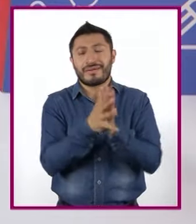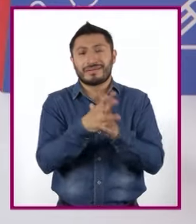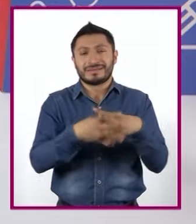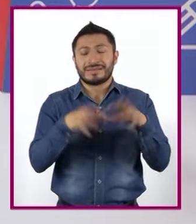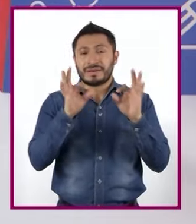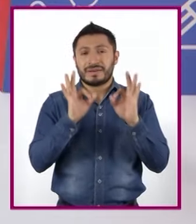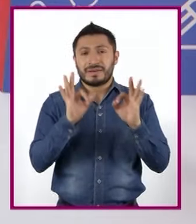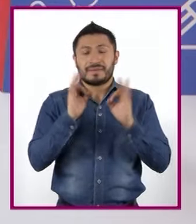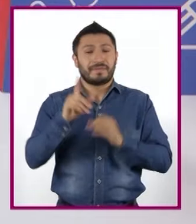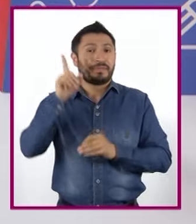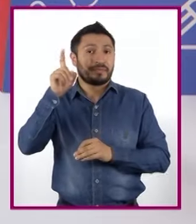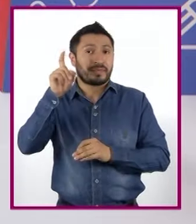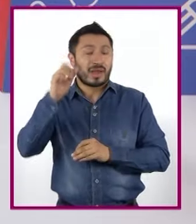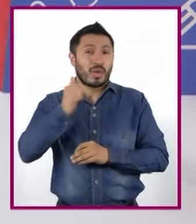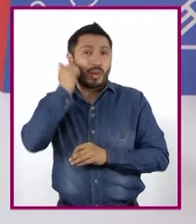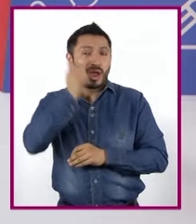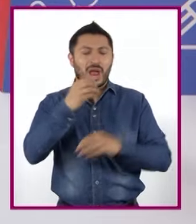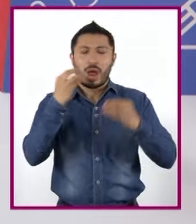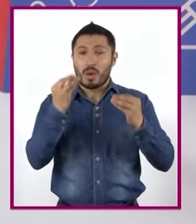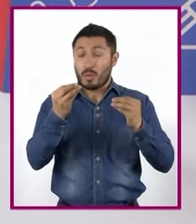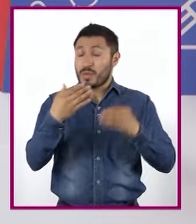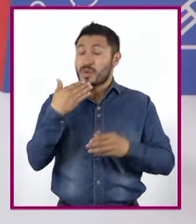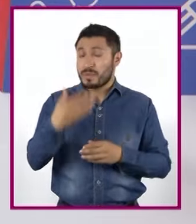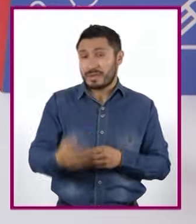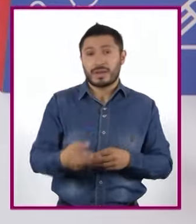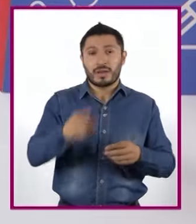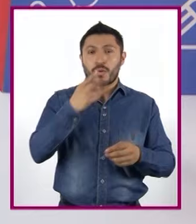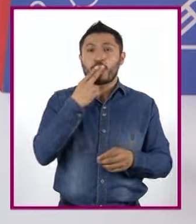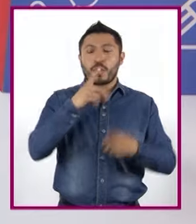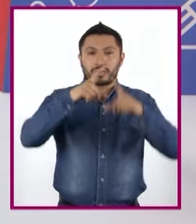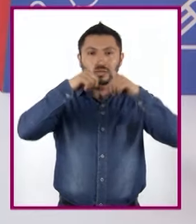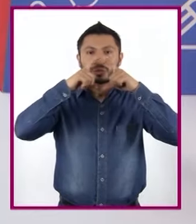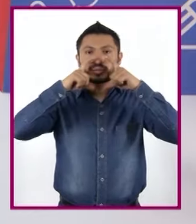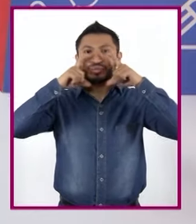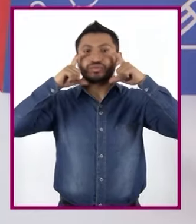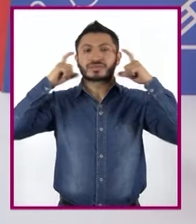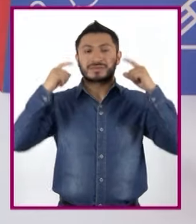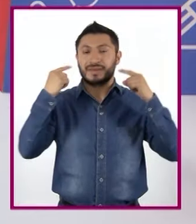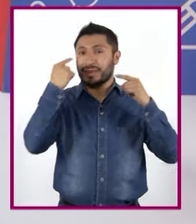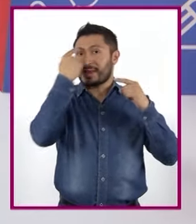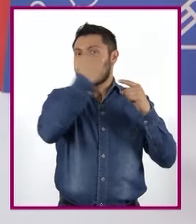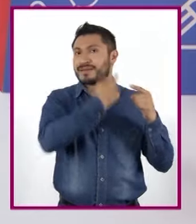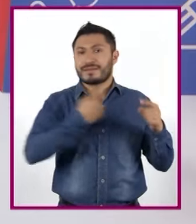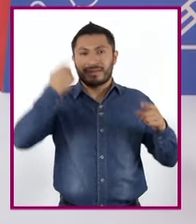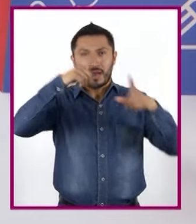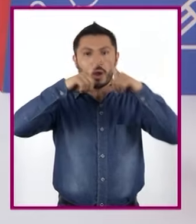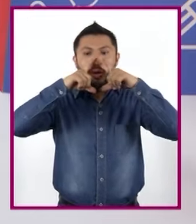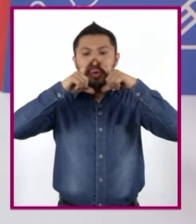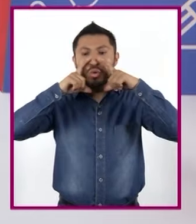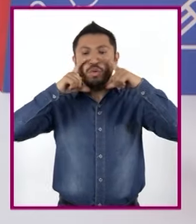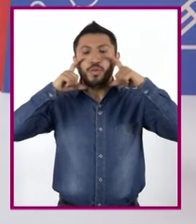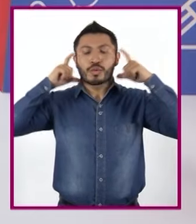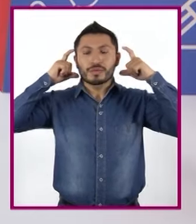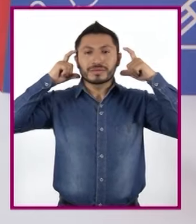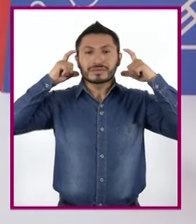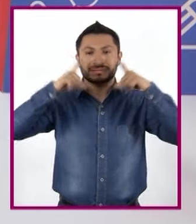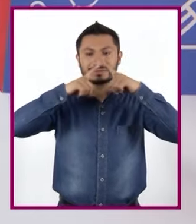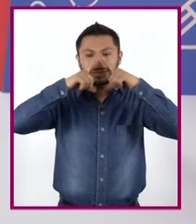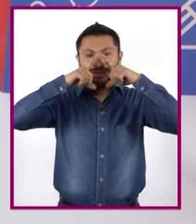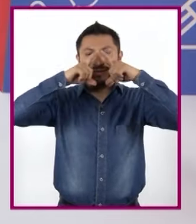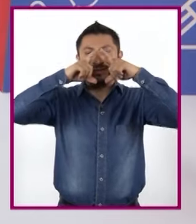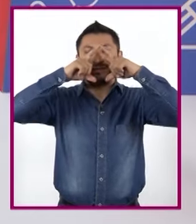agua y abundante jabón, usando el cubrebocas adecuadamente, cubriendo nariz y boca. Y aunque